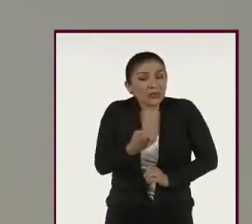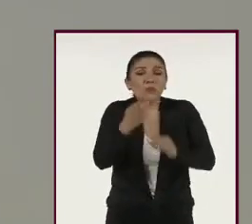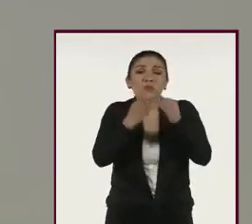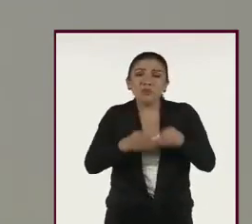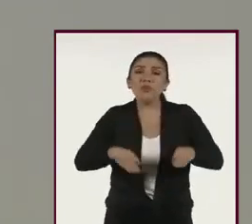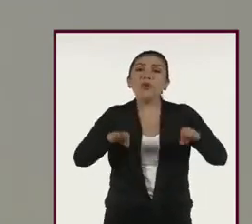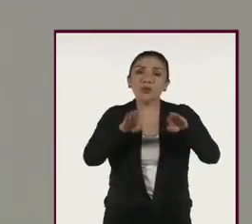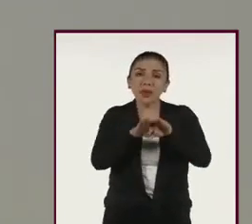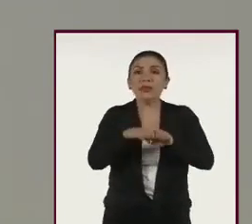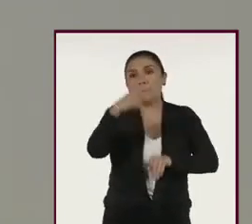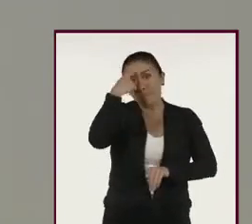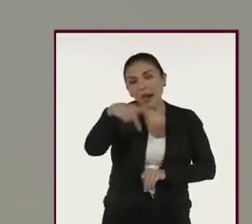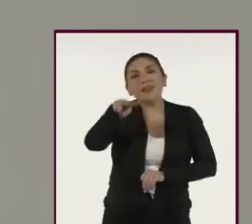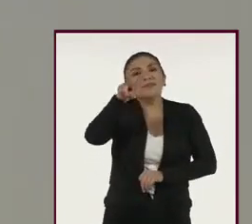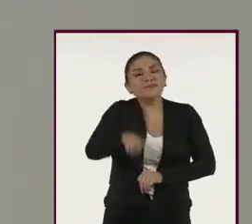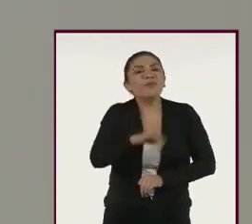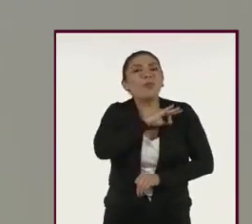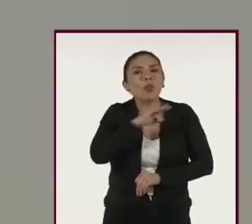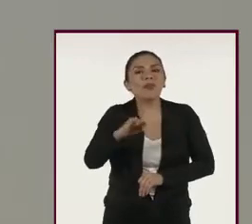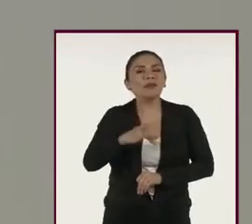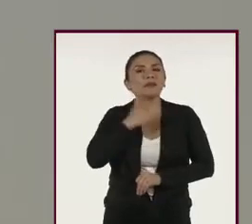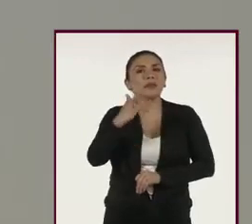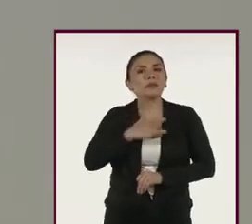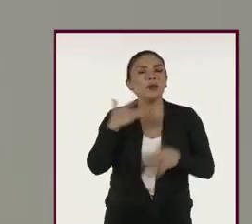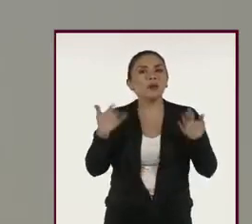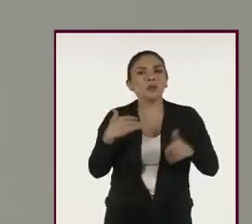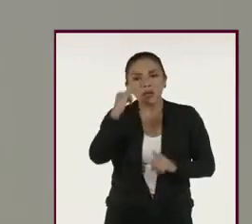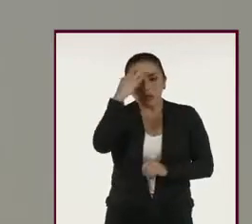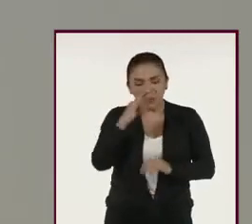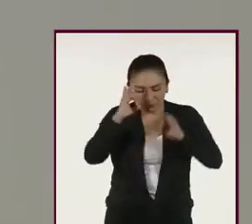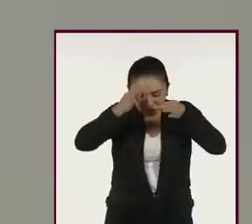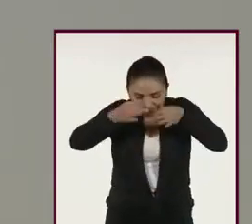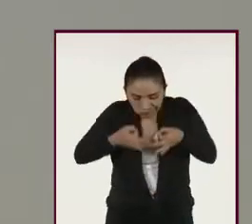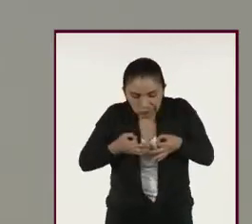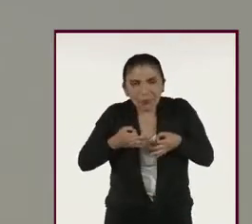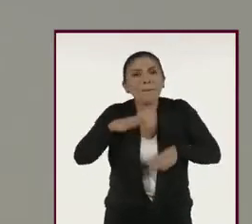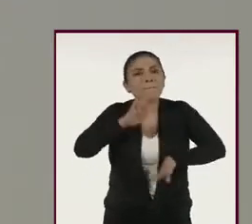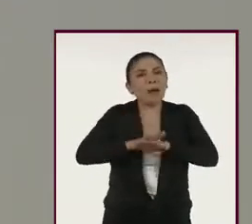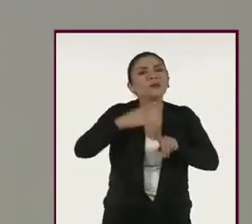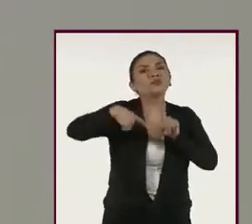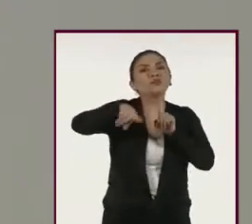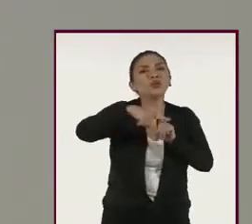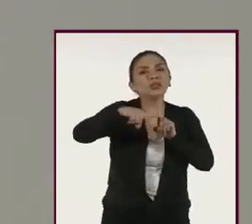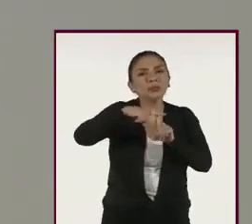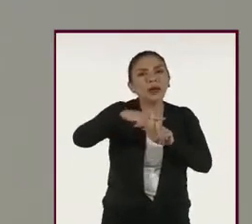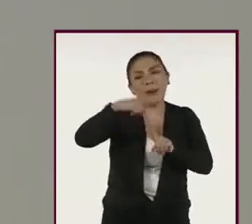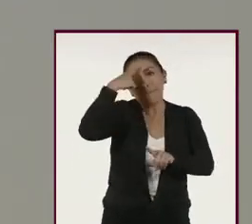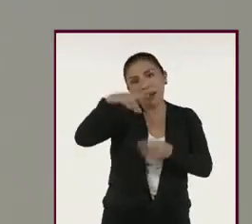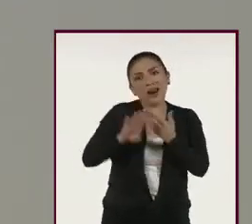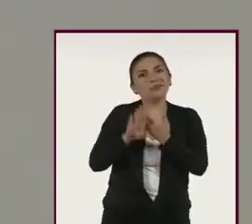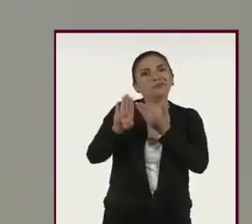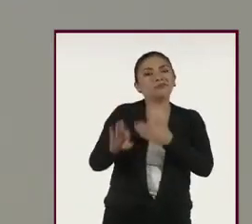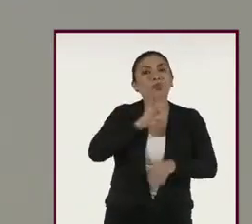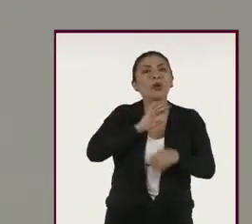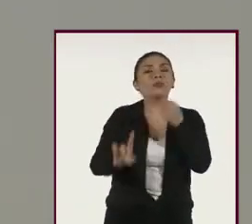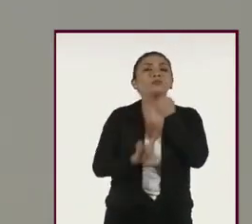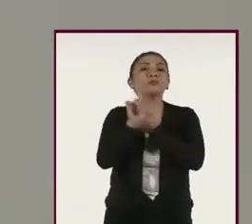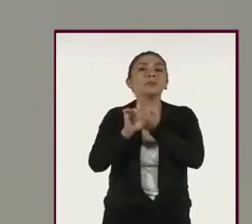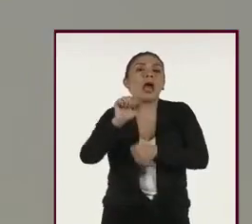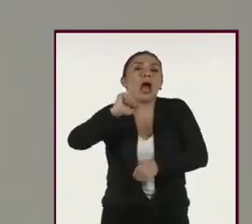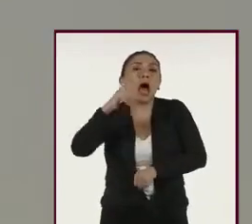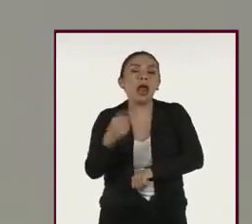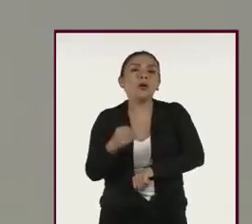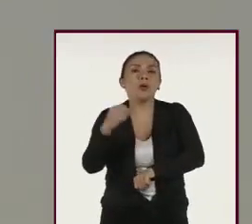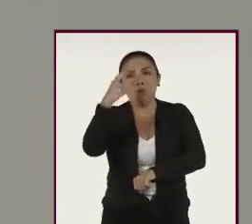para poder tener verdaderamente una autopercepción y una autoimagen positiva que nos prevenga de presentar cualquier tipo de